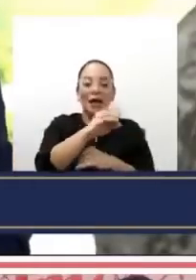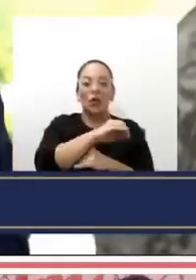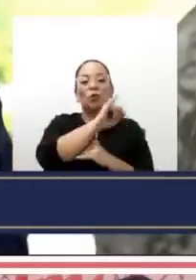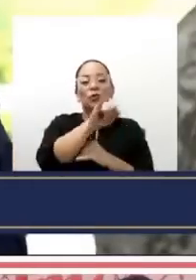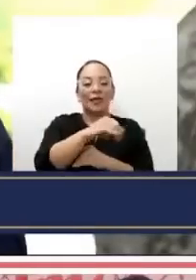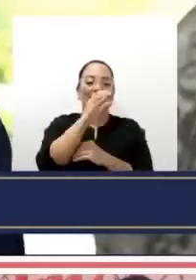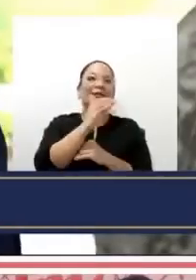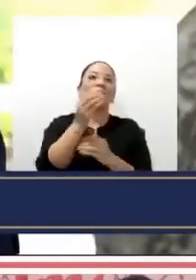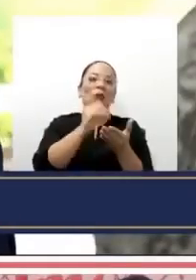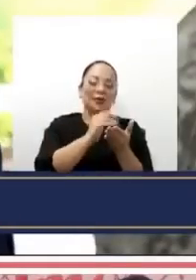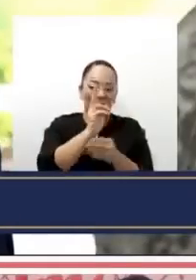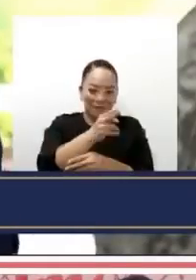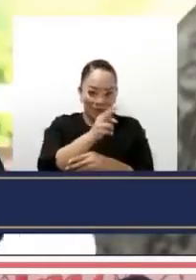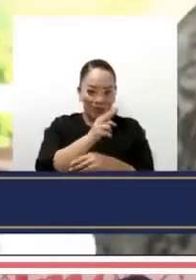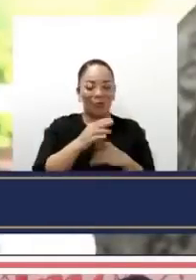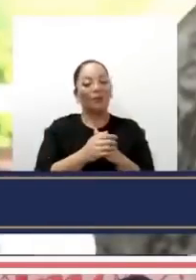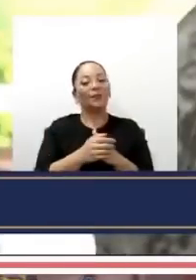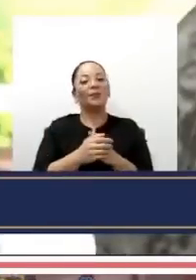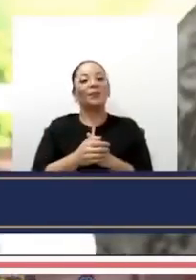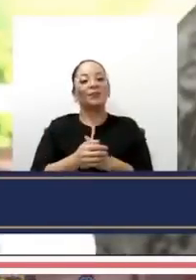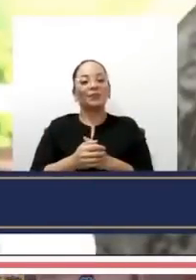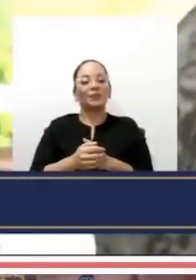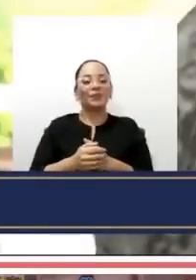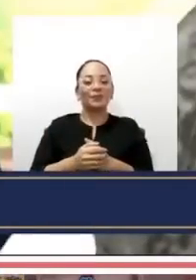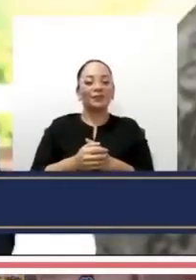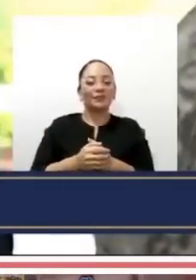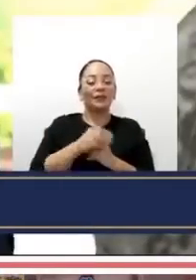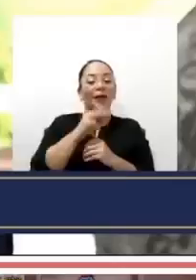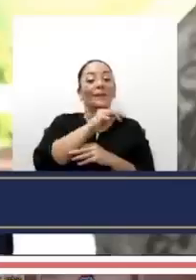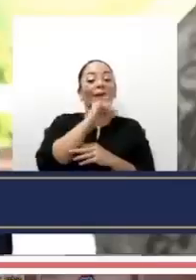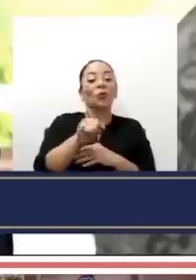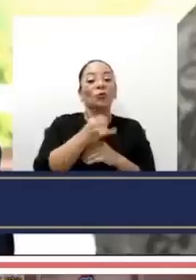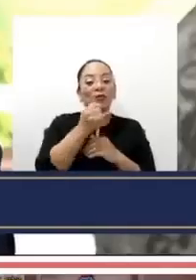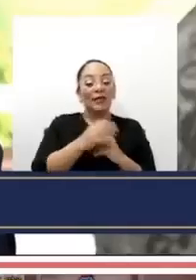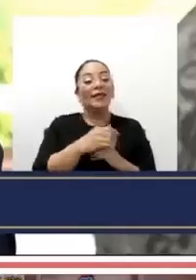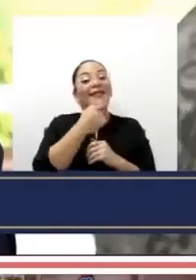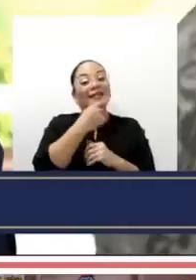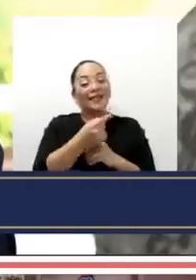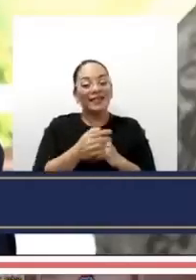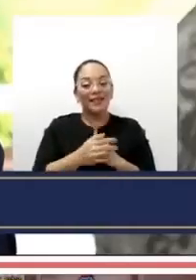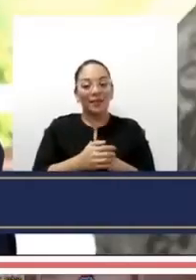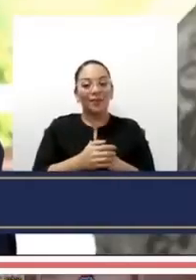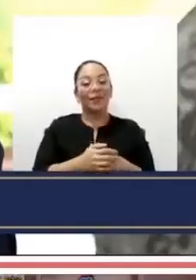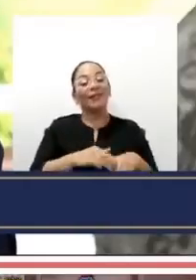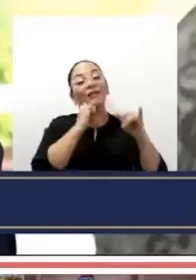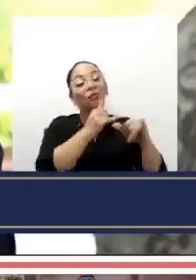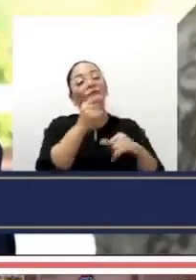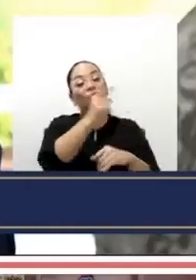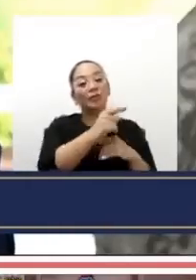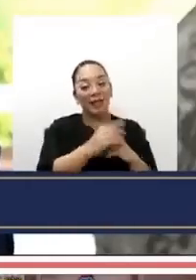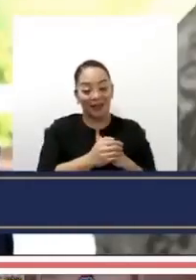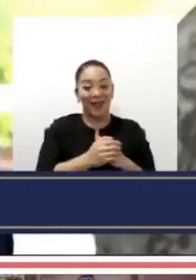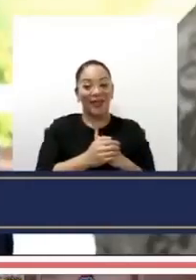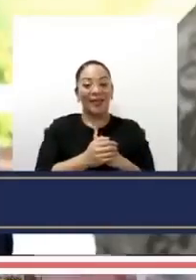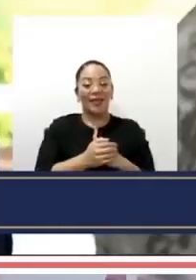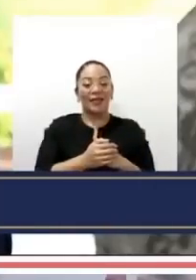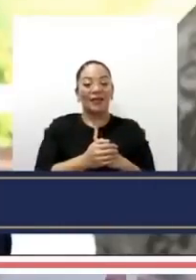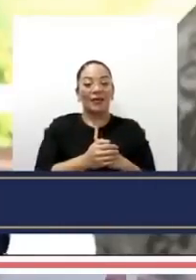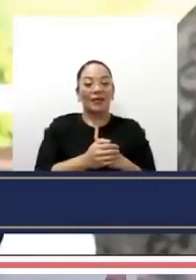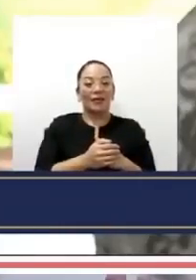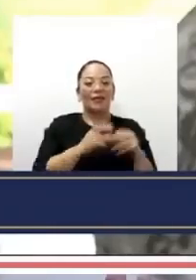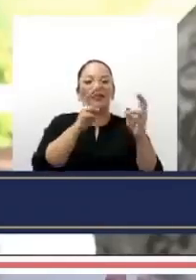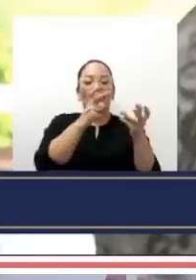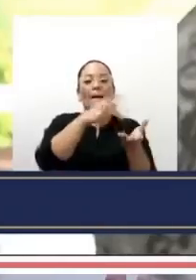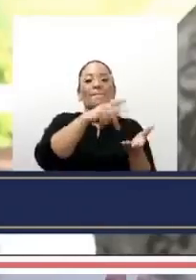vez, para que no nos falte. Don Mario José dice que lo denuncia usted por lo del